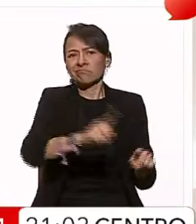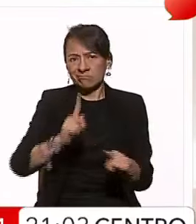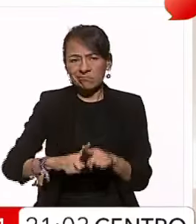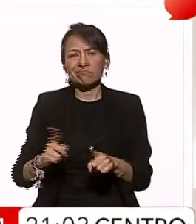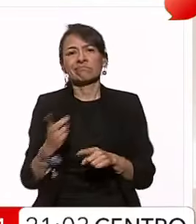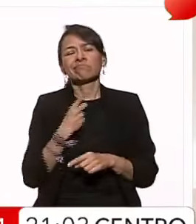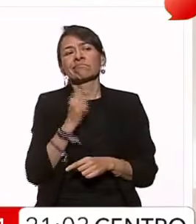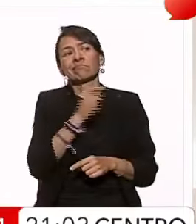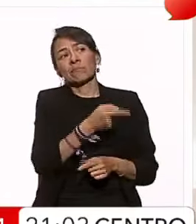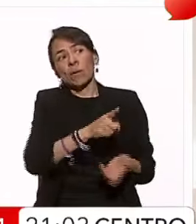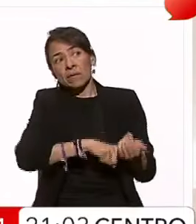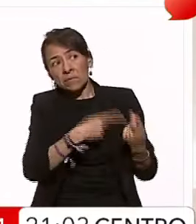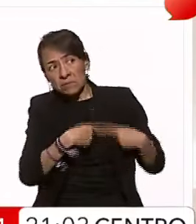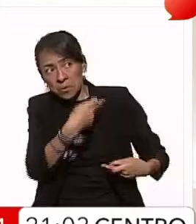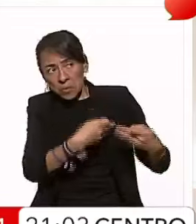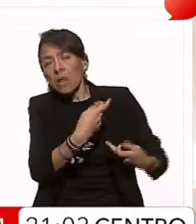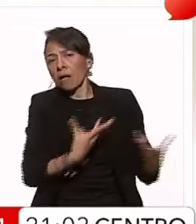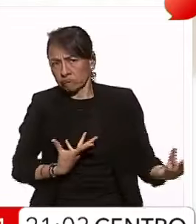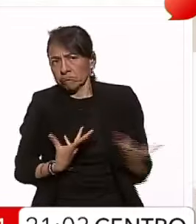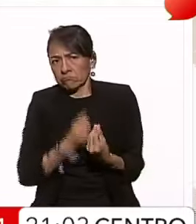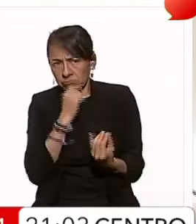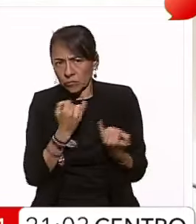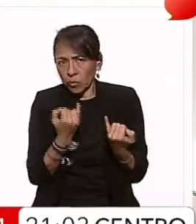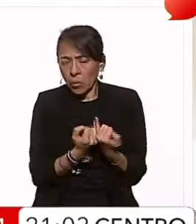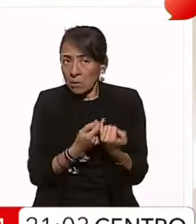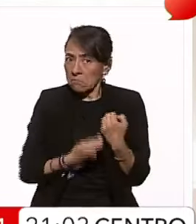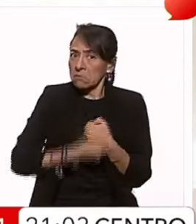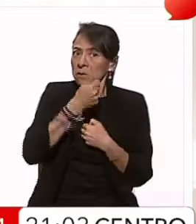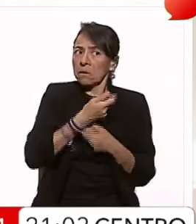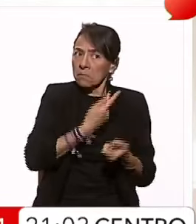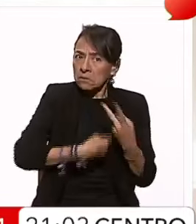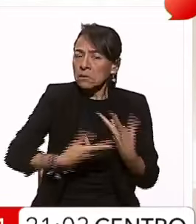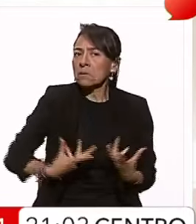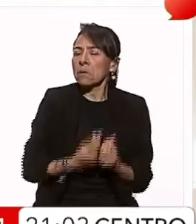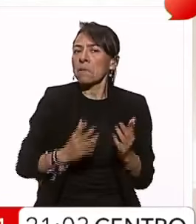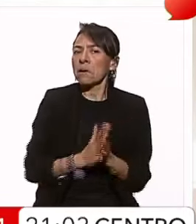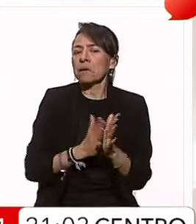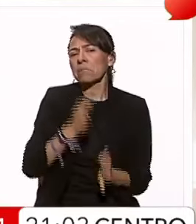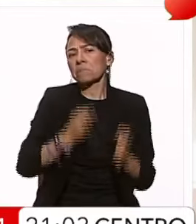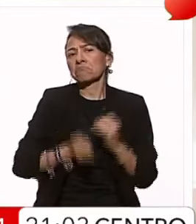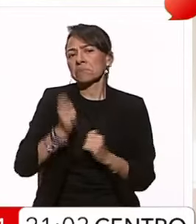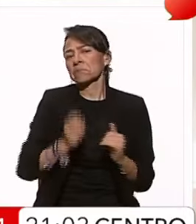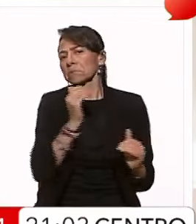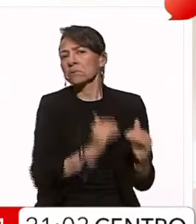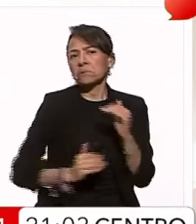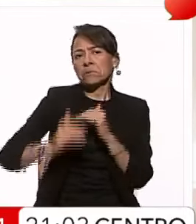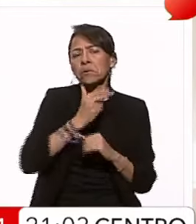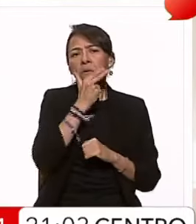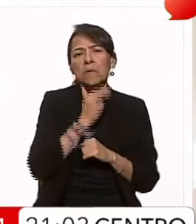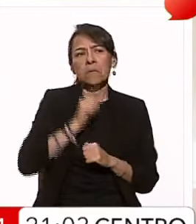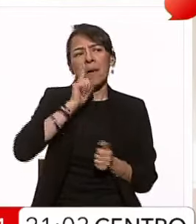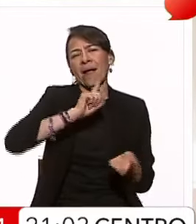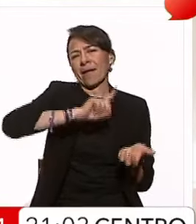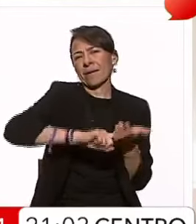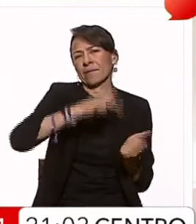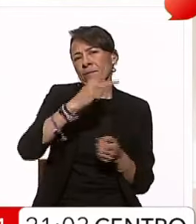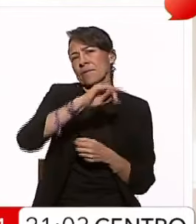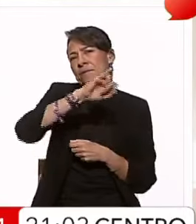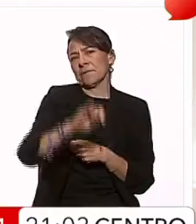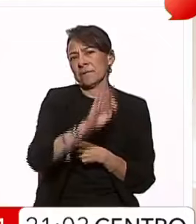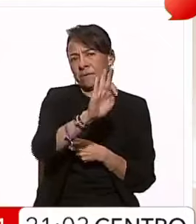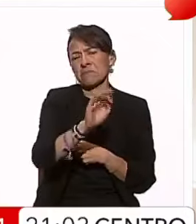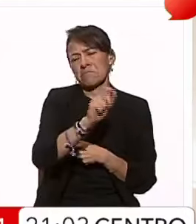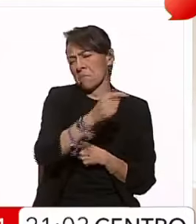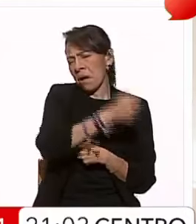judicial y de manera inédita a las ministras y ministros de la suprema corte de justicia con La Iniciativa de reforma como eje